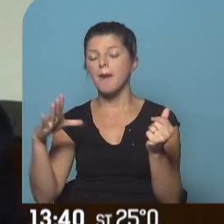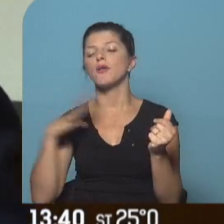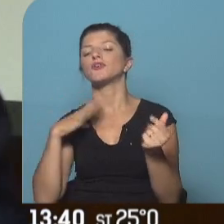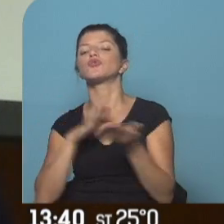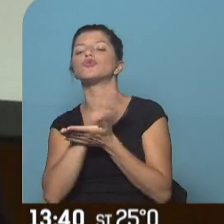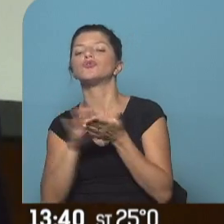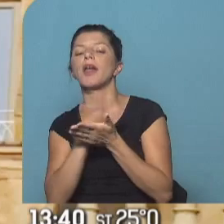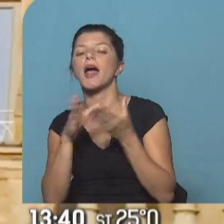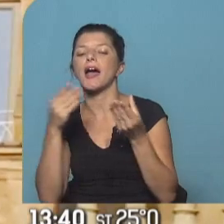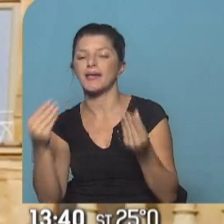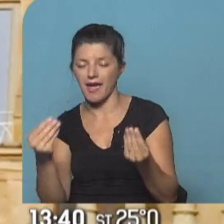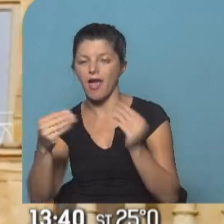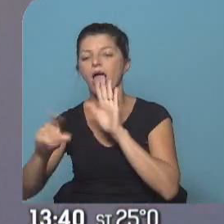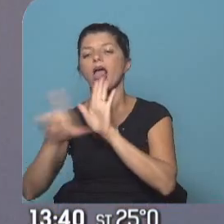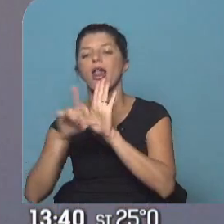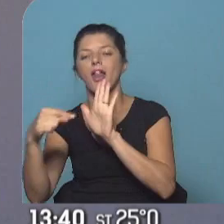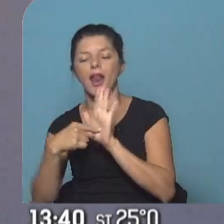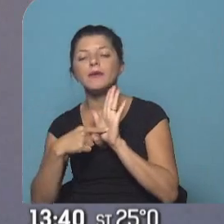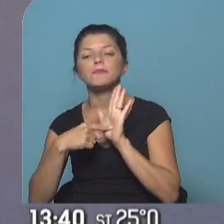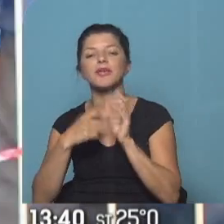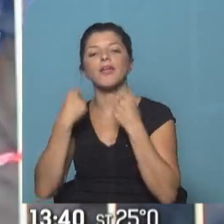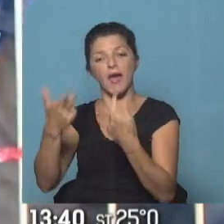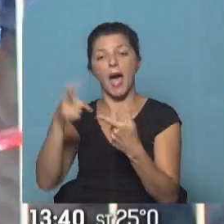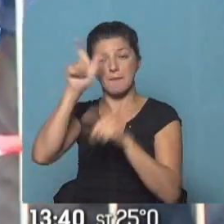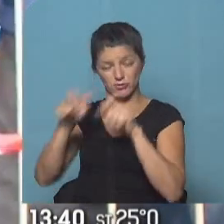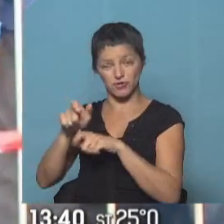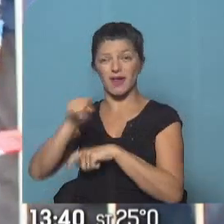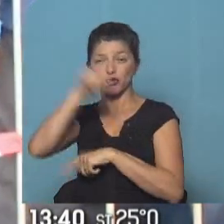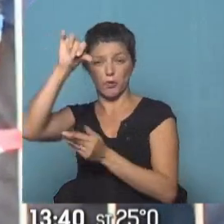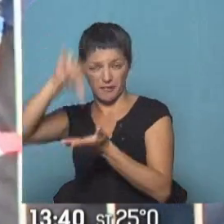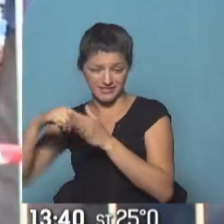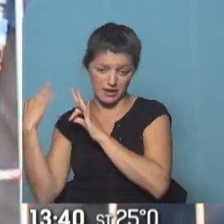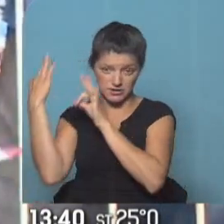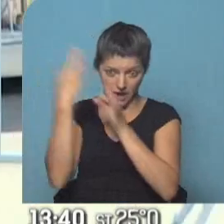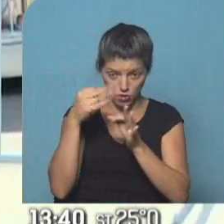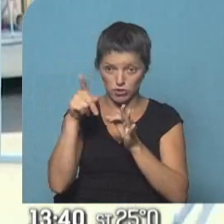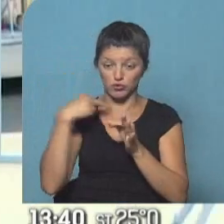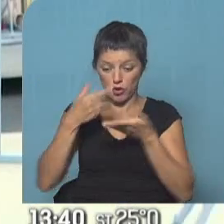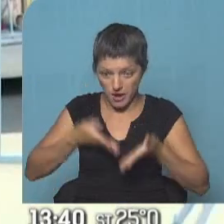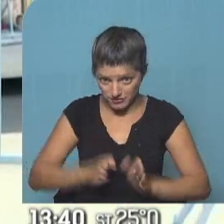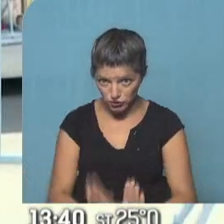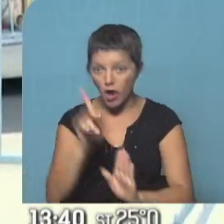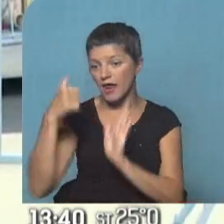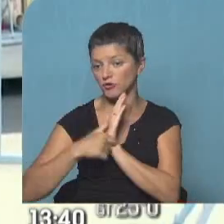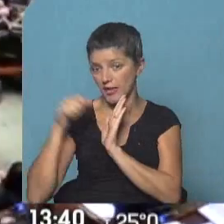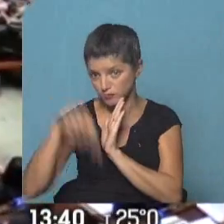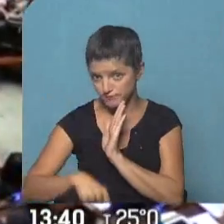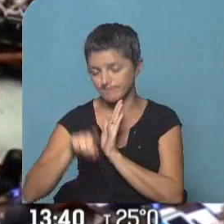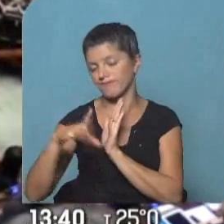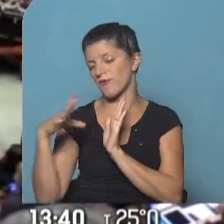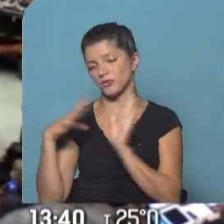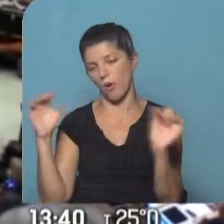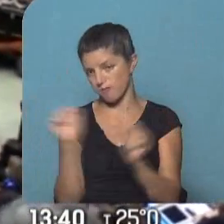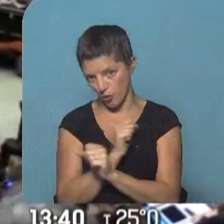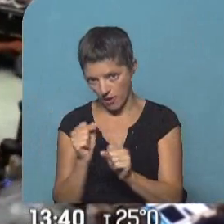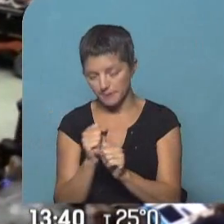llamada Ius Soli, una ley que otorga la nacionalidad a hijos de inmigrantes considerada una obligación moral para el premier italiano. Aprobado